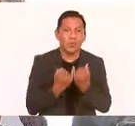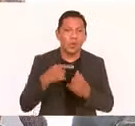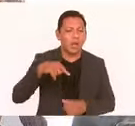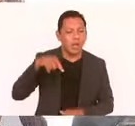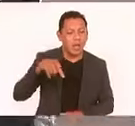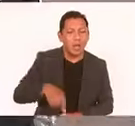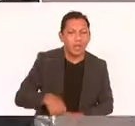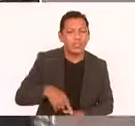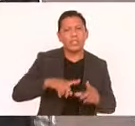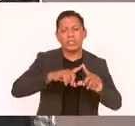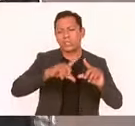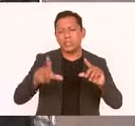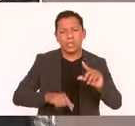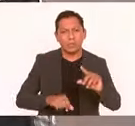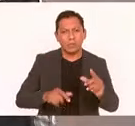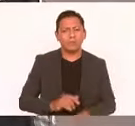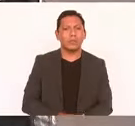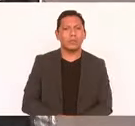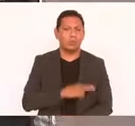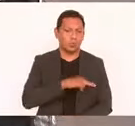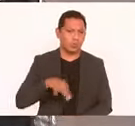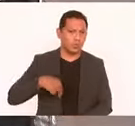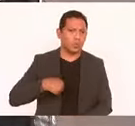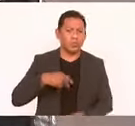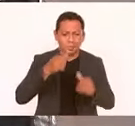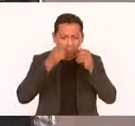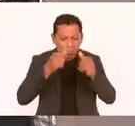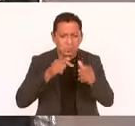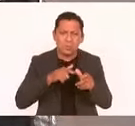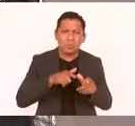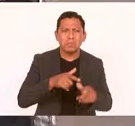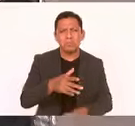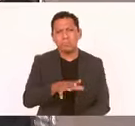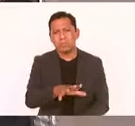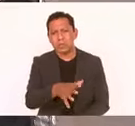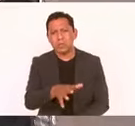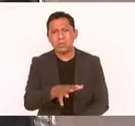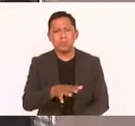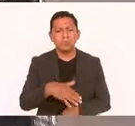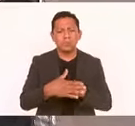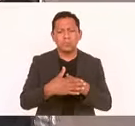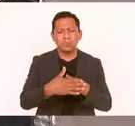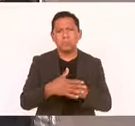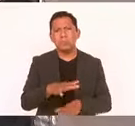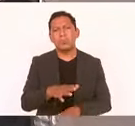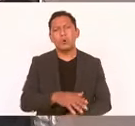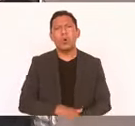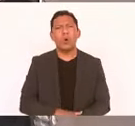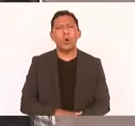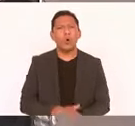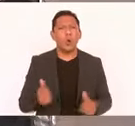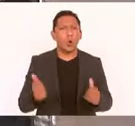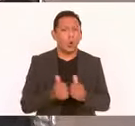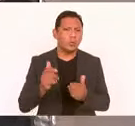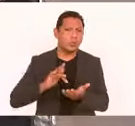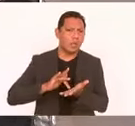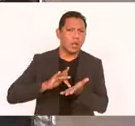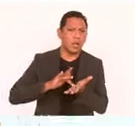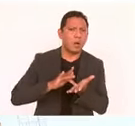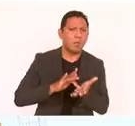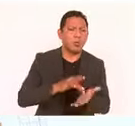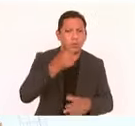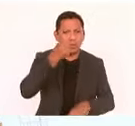en esta región. Nosotros estamos estimando que, contando con el respaldo de